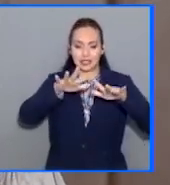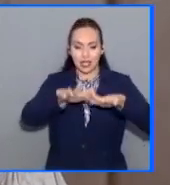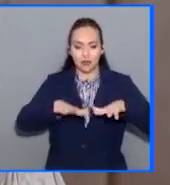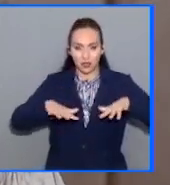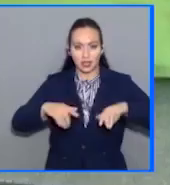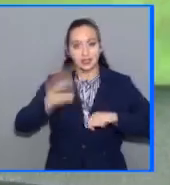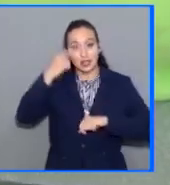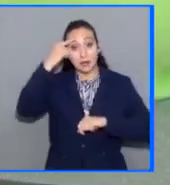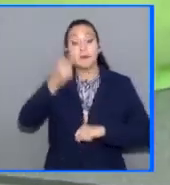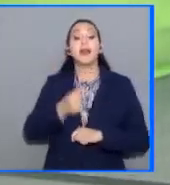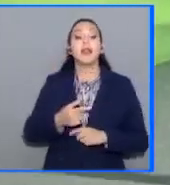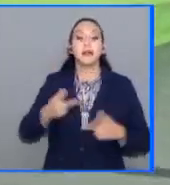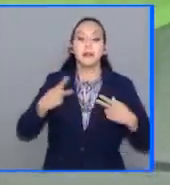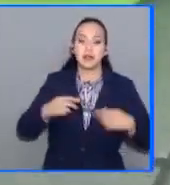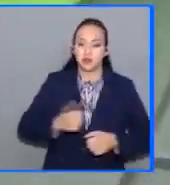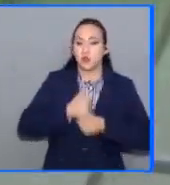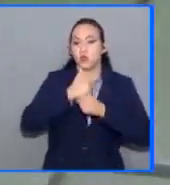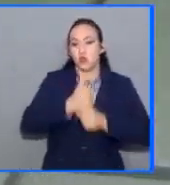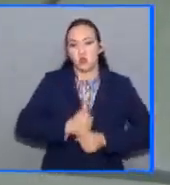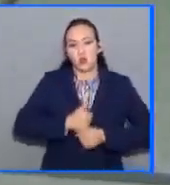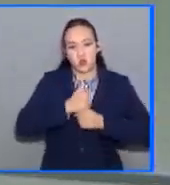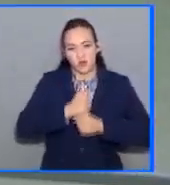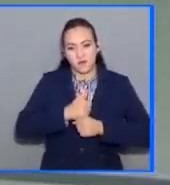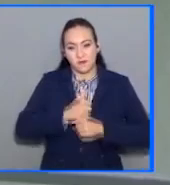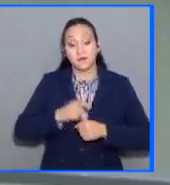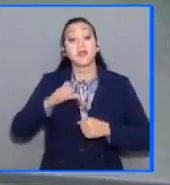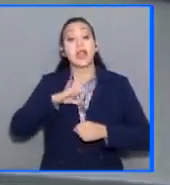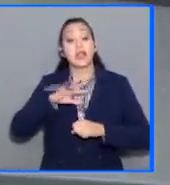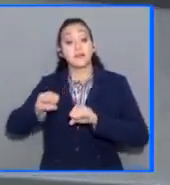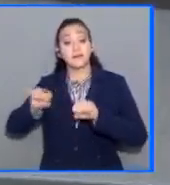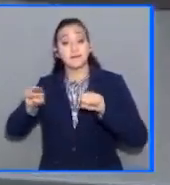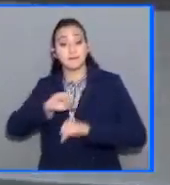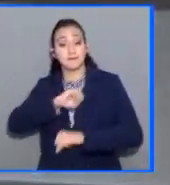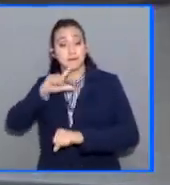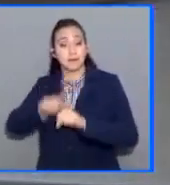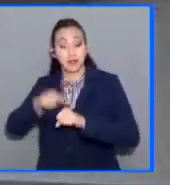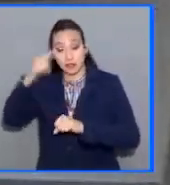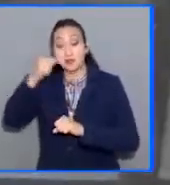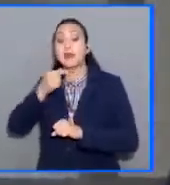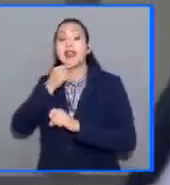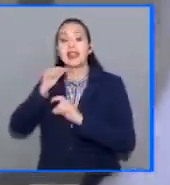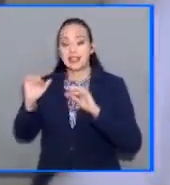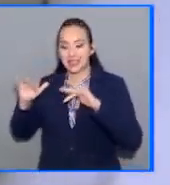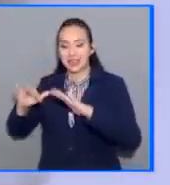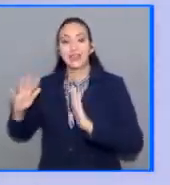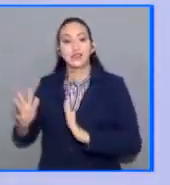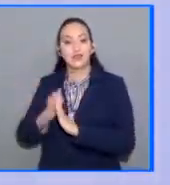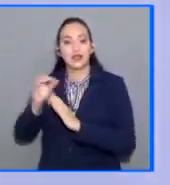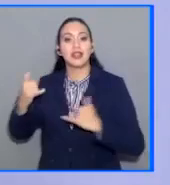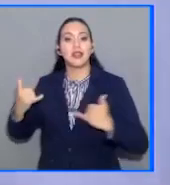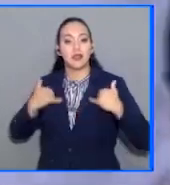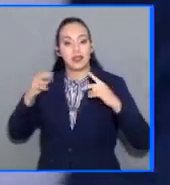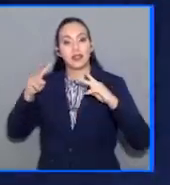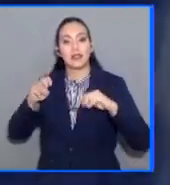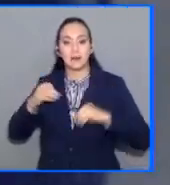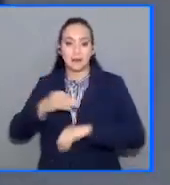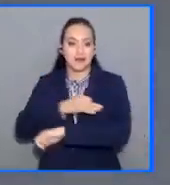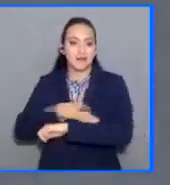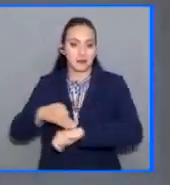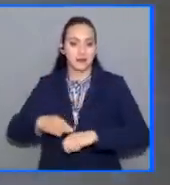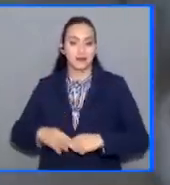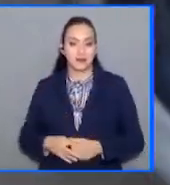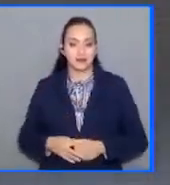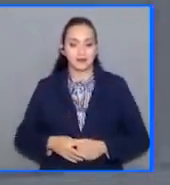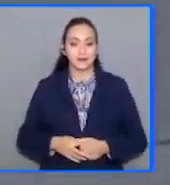de vulnerabilidad y la sala especializada para la participación infantil y adolescente en materia familiar. Lamentaron que en